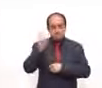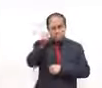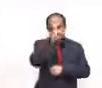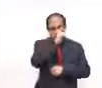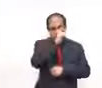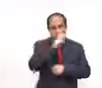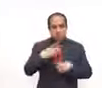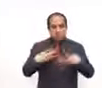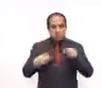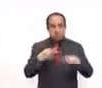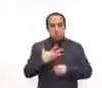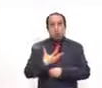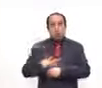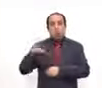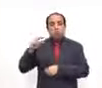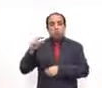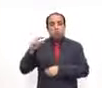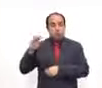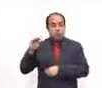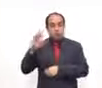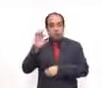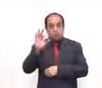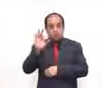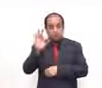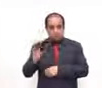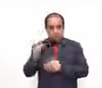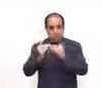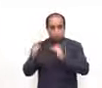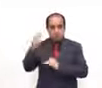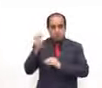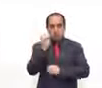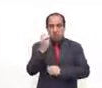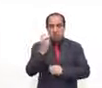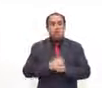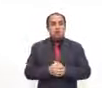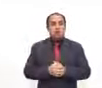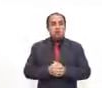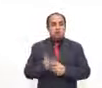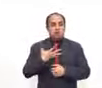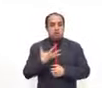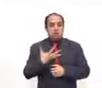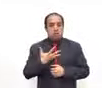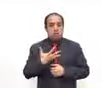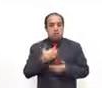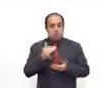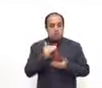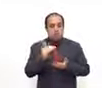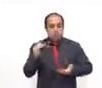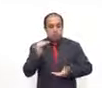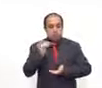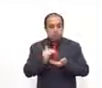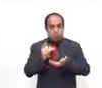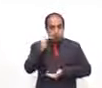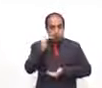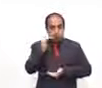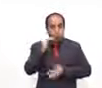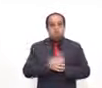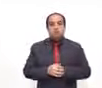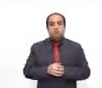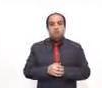hasta arriba del 90%. Entonces, esto es derivado definitivamente del incremento de capacidad y tenemos ahora una